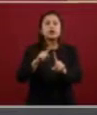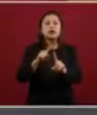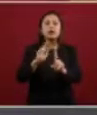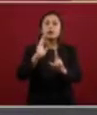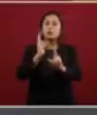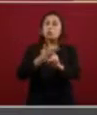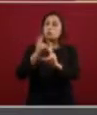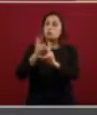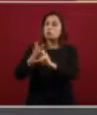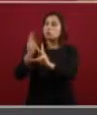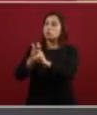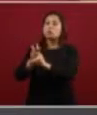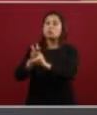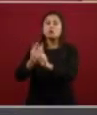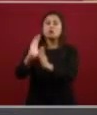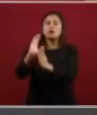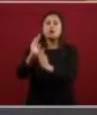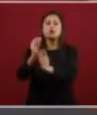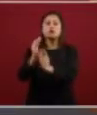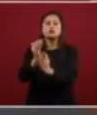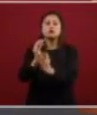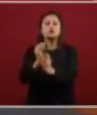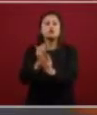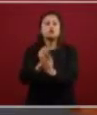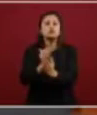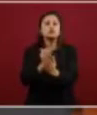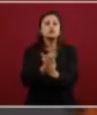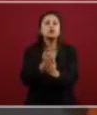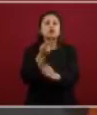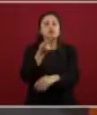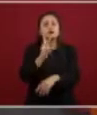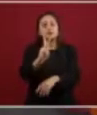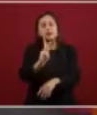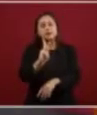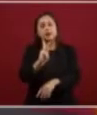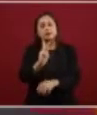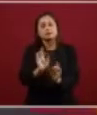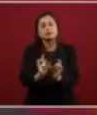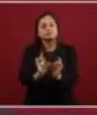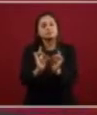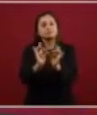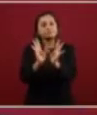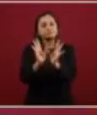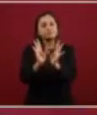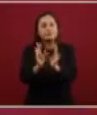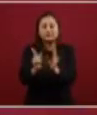dan estos casos que sí este independientemente de lo político